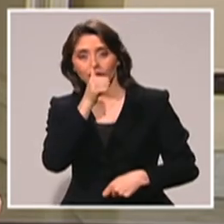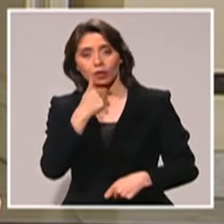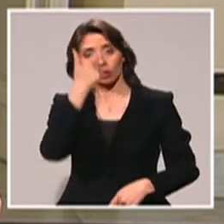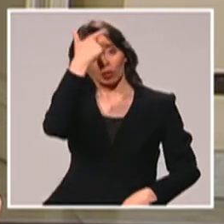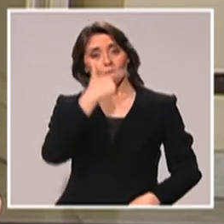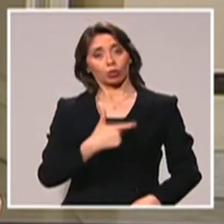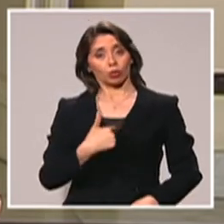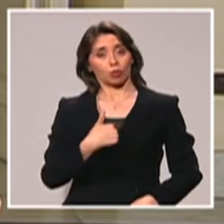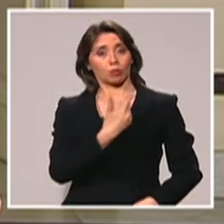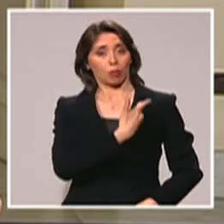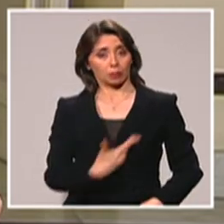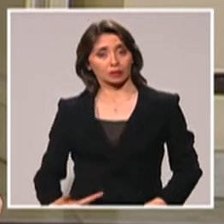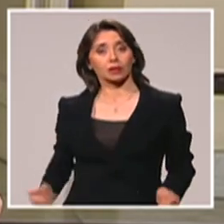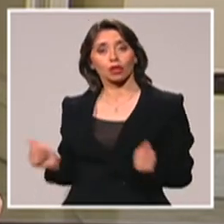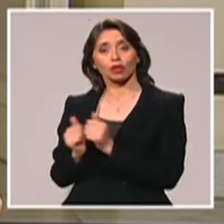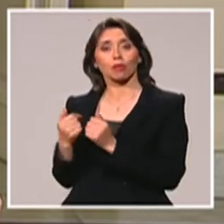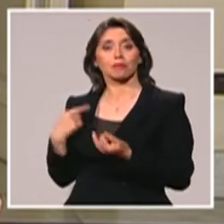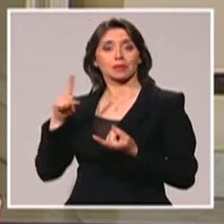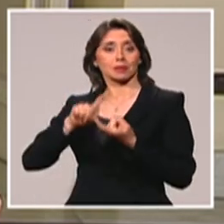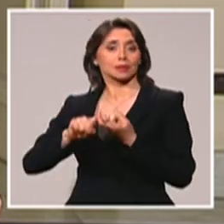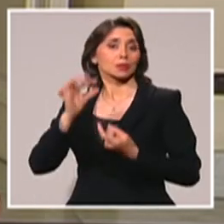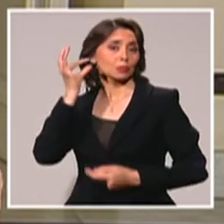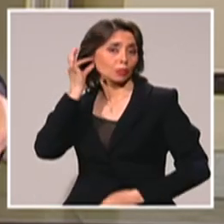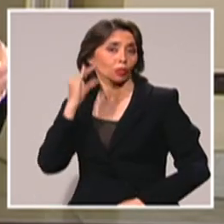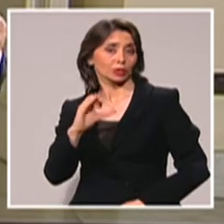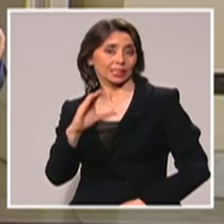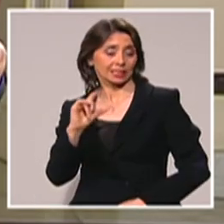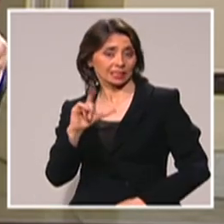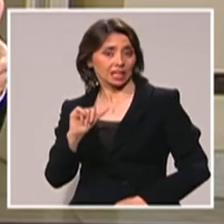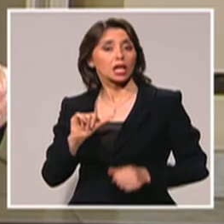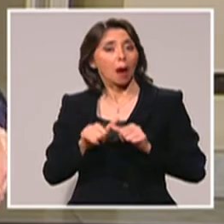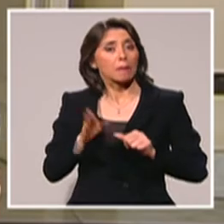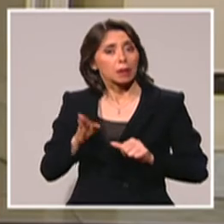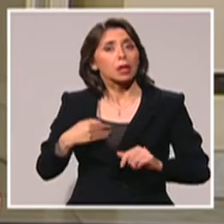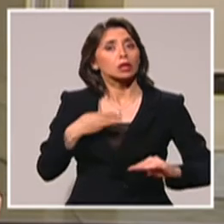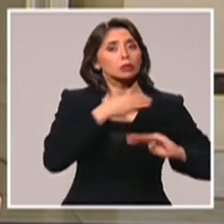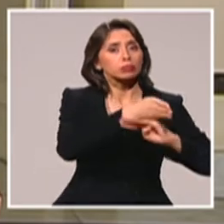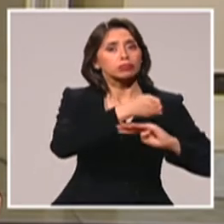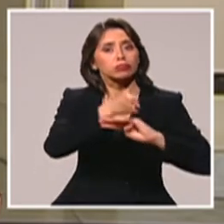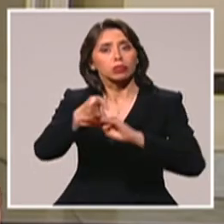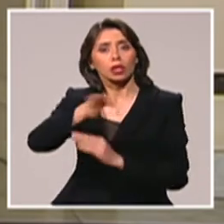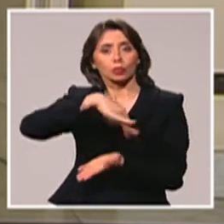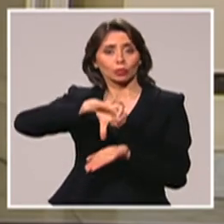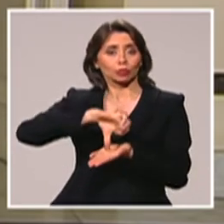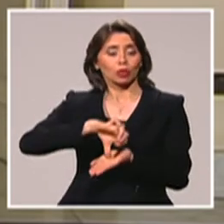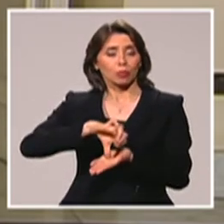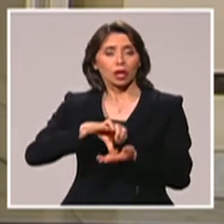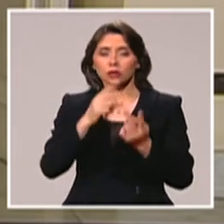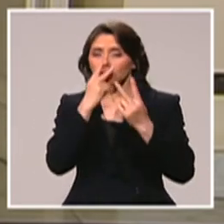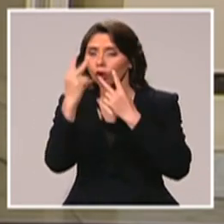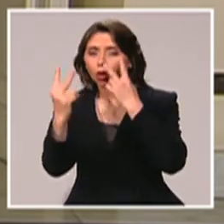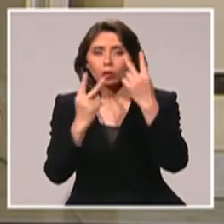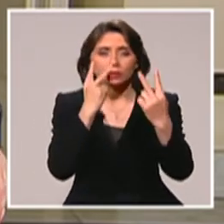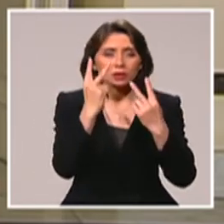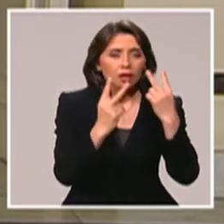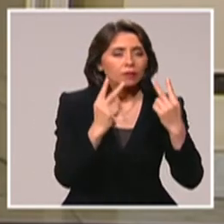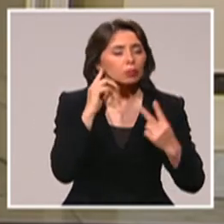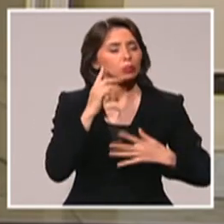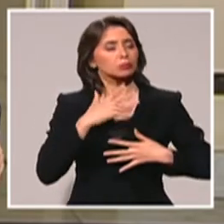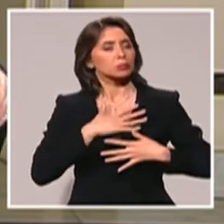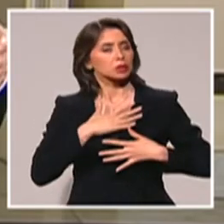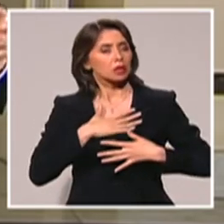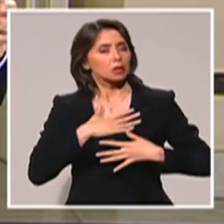presidente y junto a mi mujer cecilia recorremos permanentemente nuestro país y observamos y sentimos